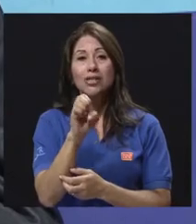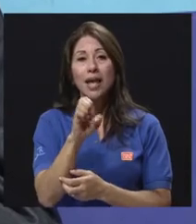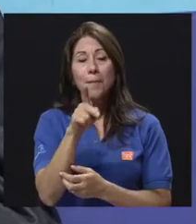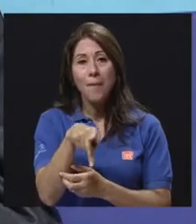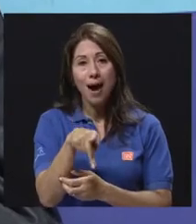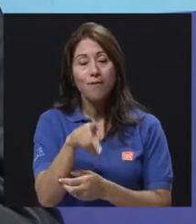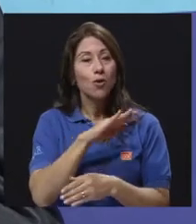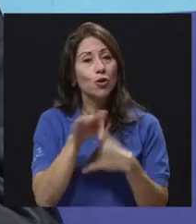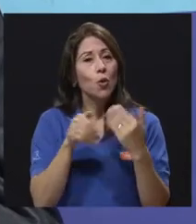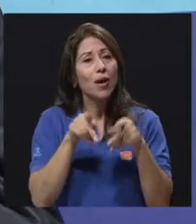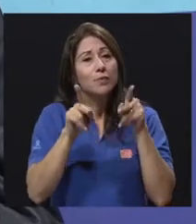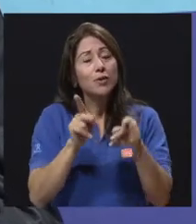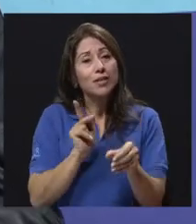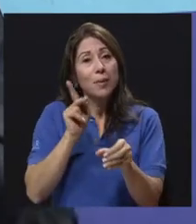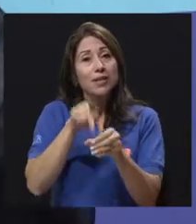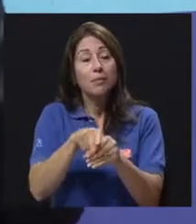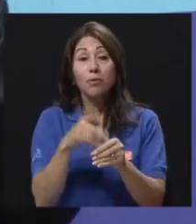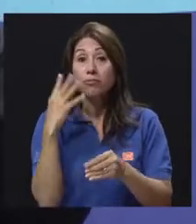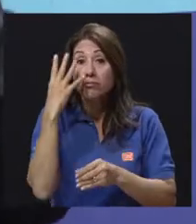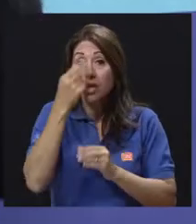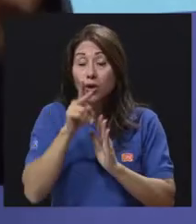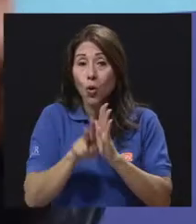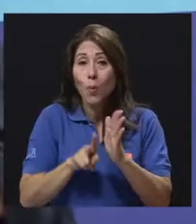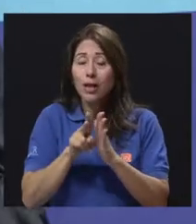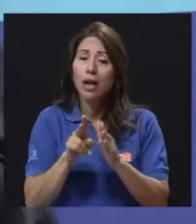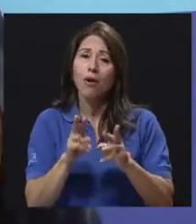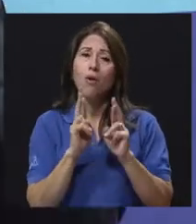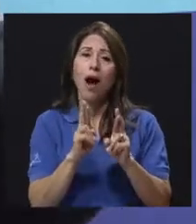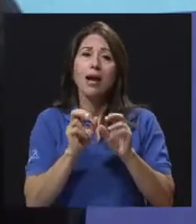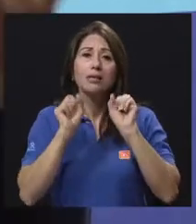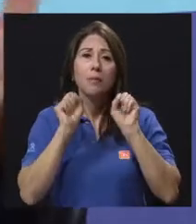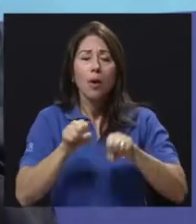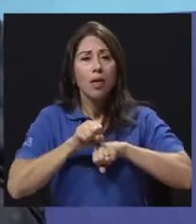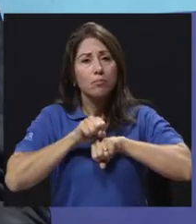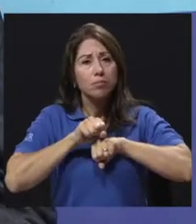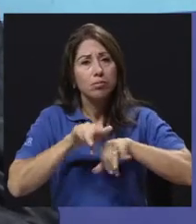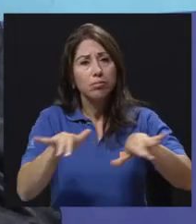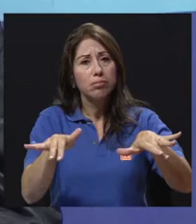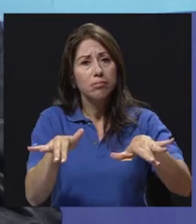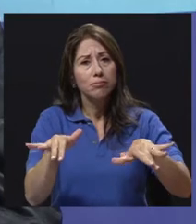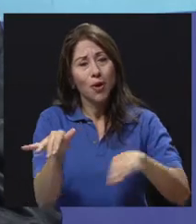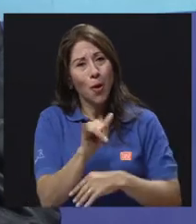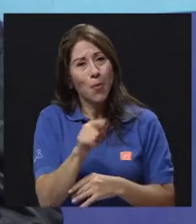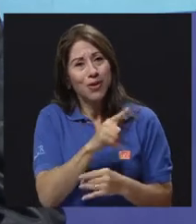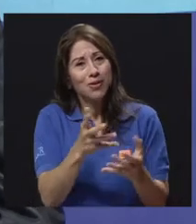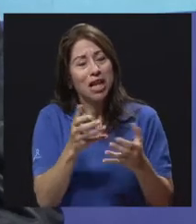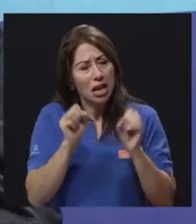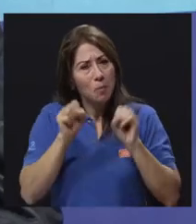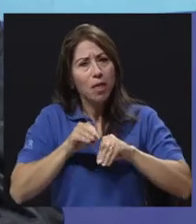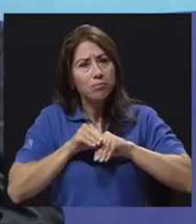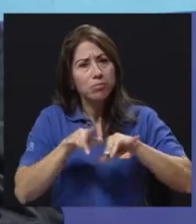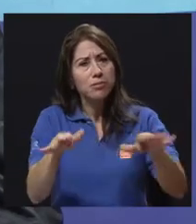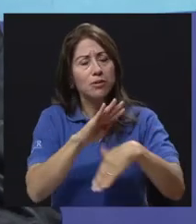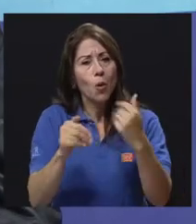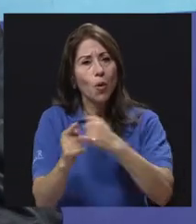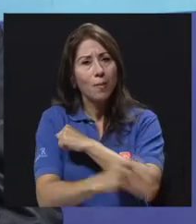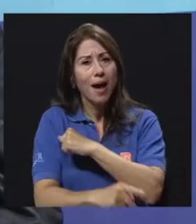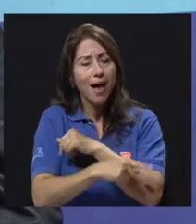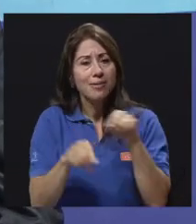porque es un lindo documental que ojalá se pueda difundir como ellos planean en todo el país e